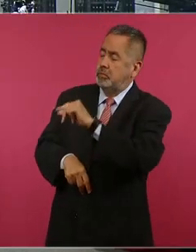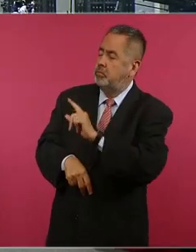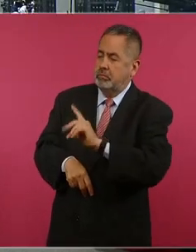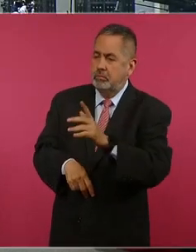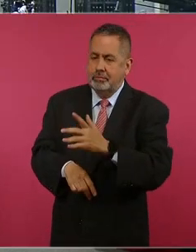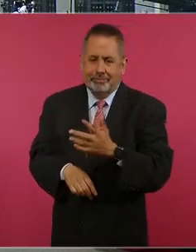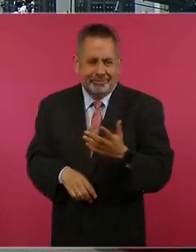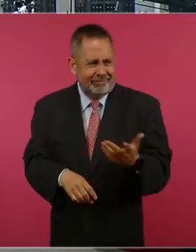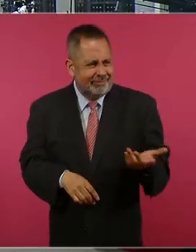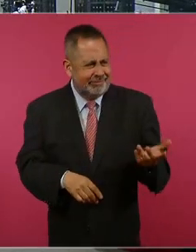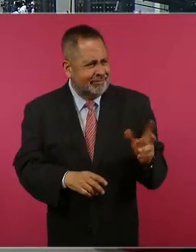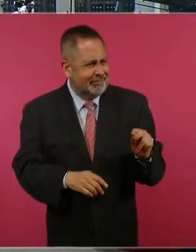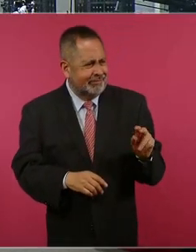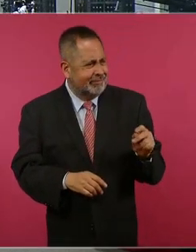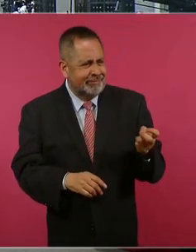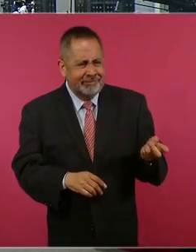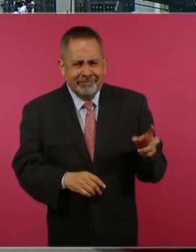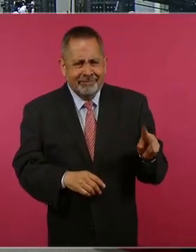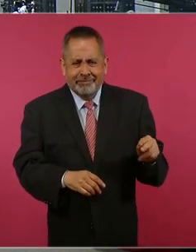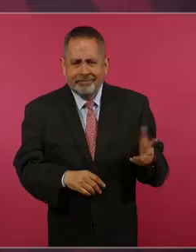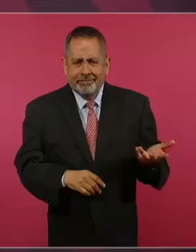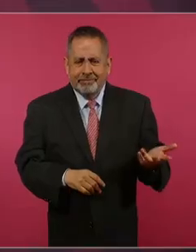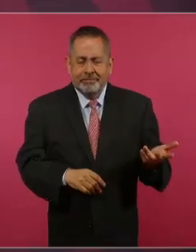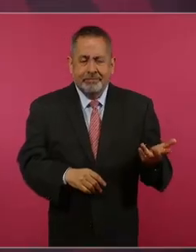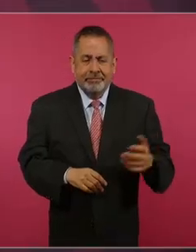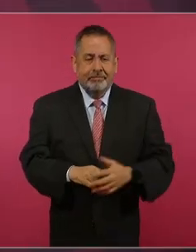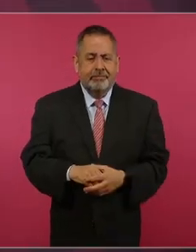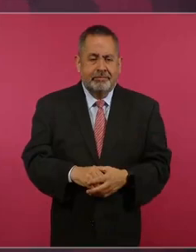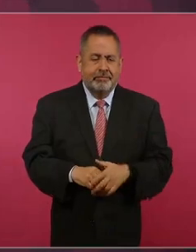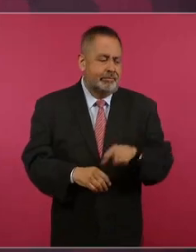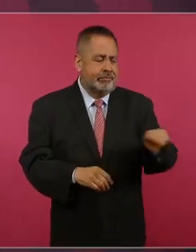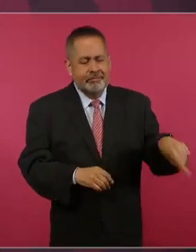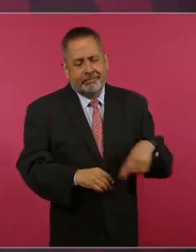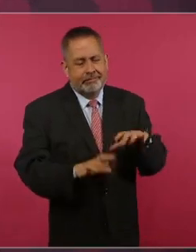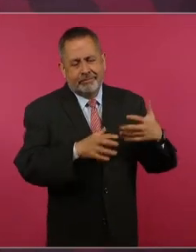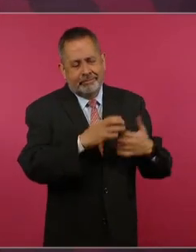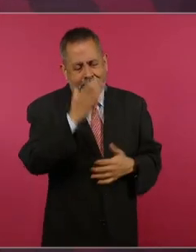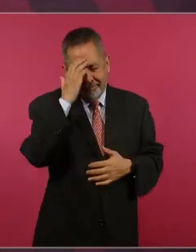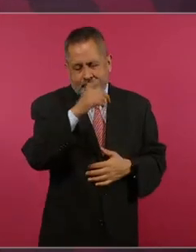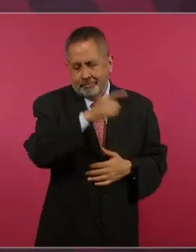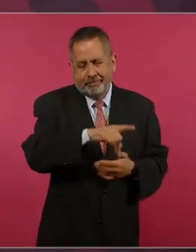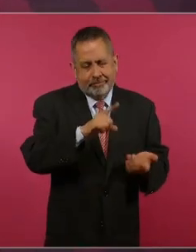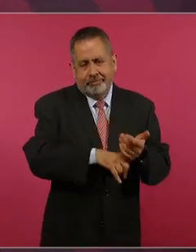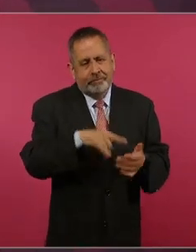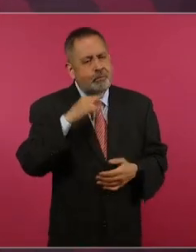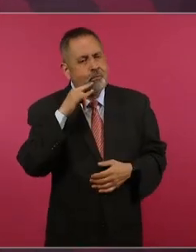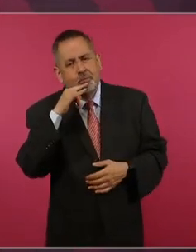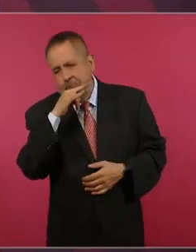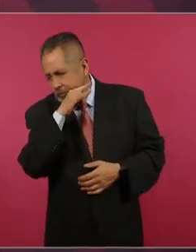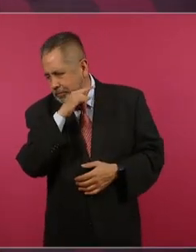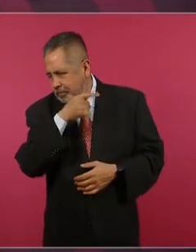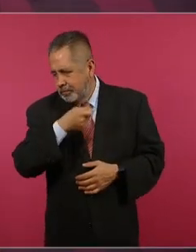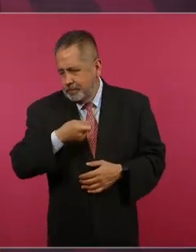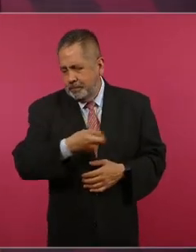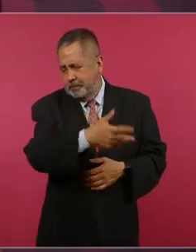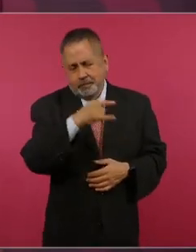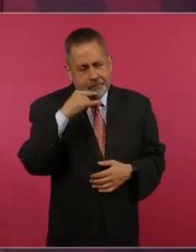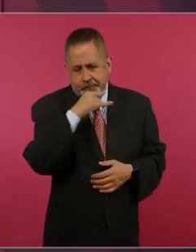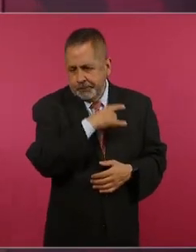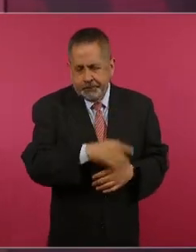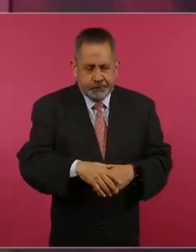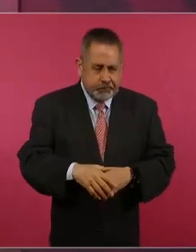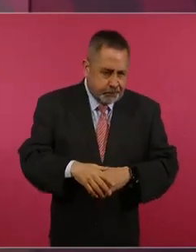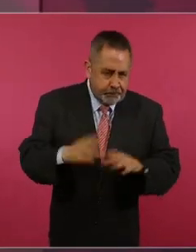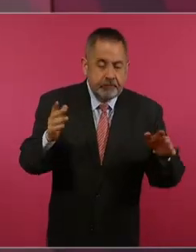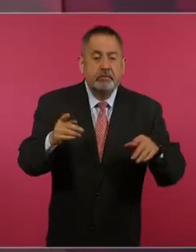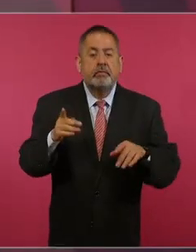porque lo que los caracteriza es la hipocresía. Entonces,